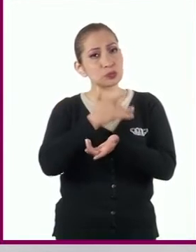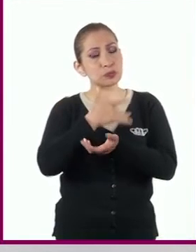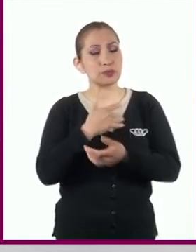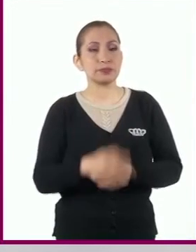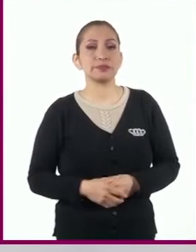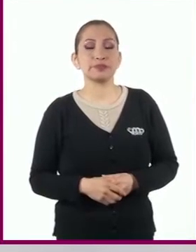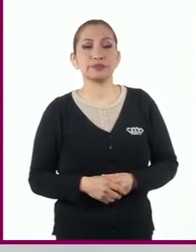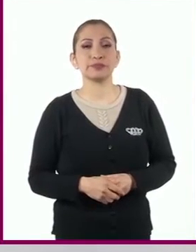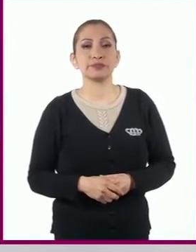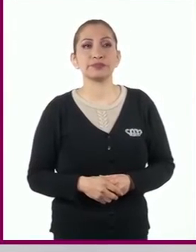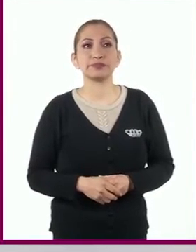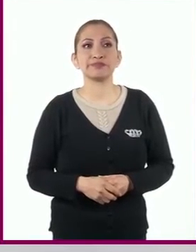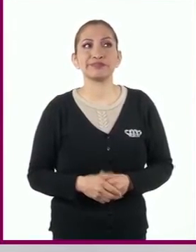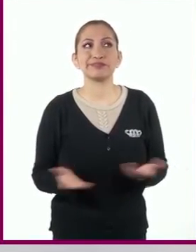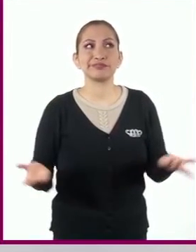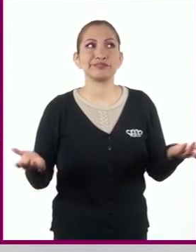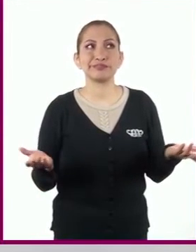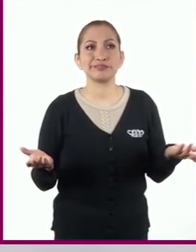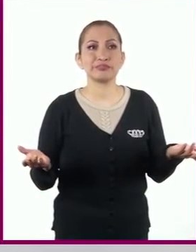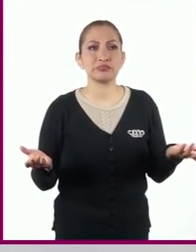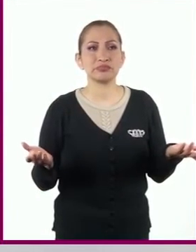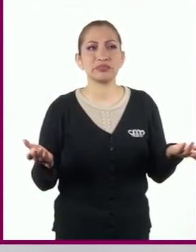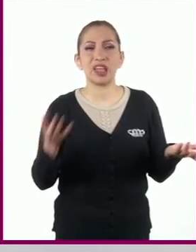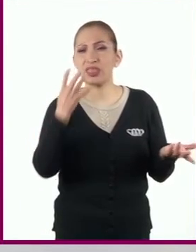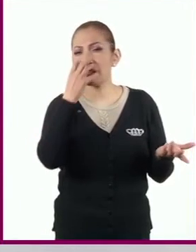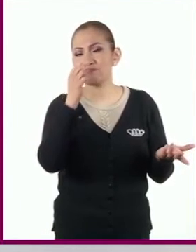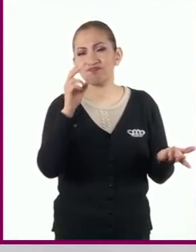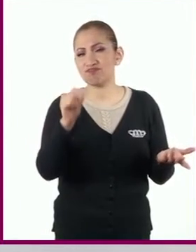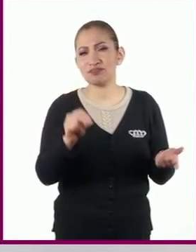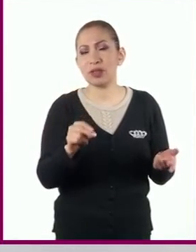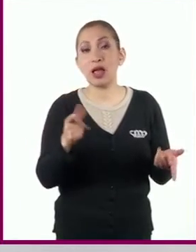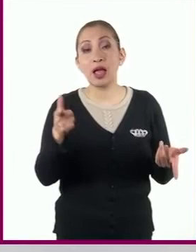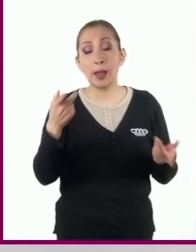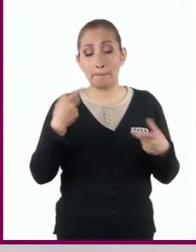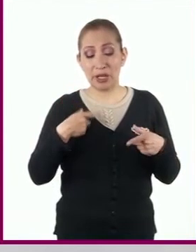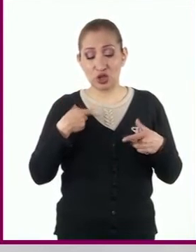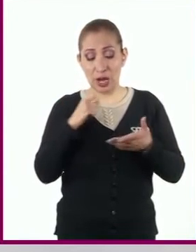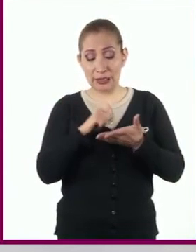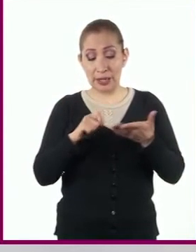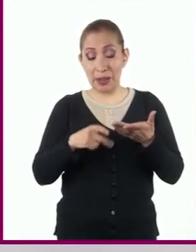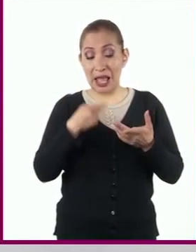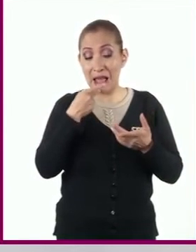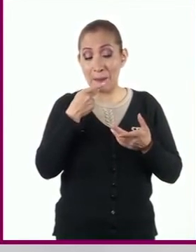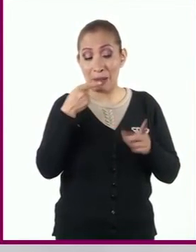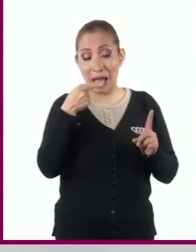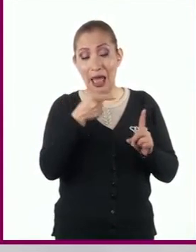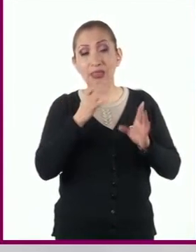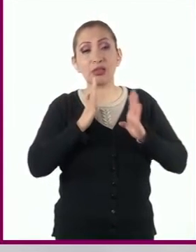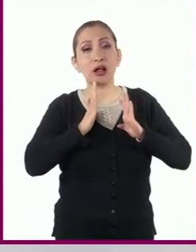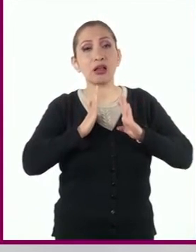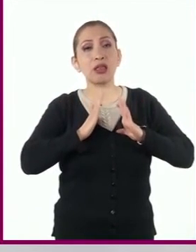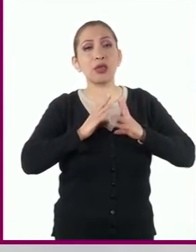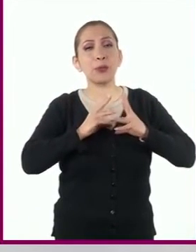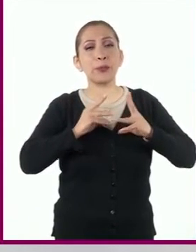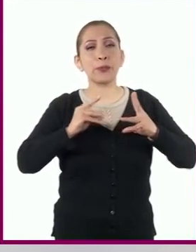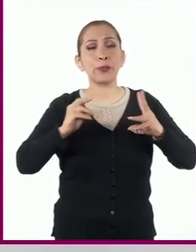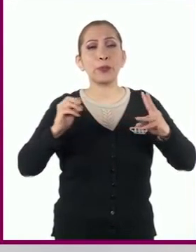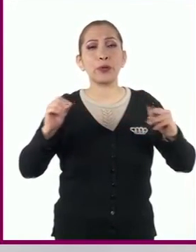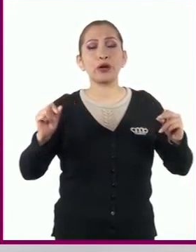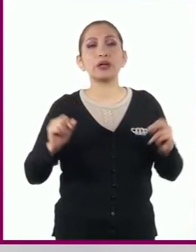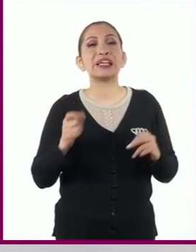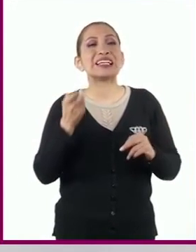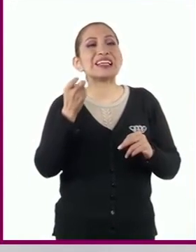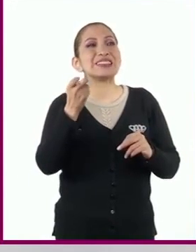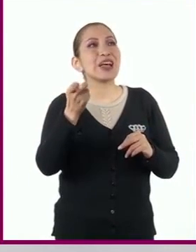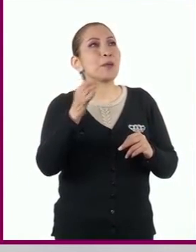sentimientos? Pues, más que tristeza, el autor nos habla acerca de la tranquilidad.